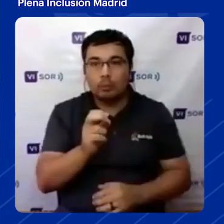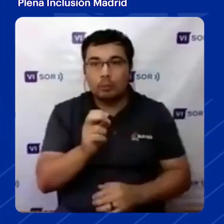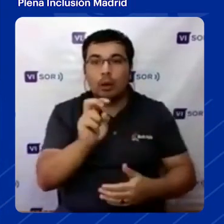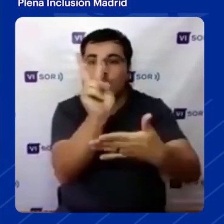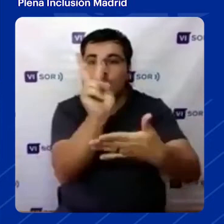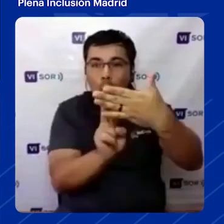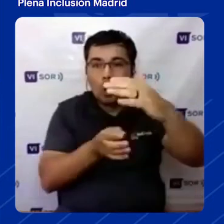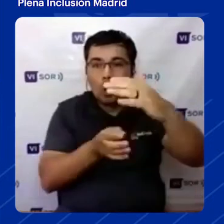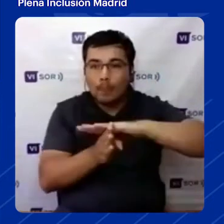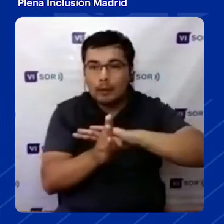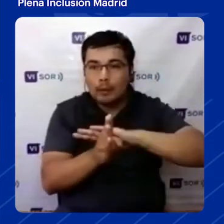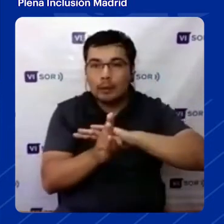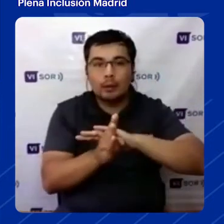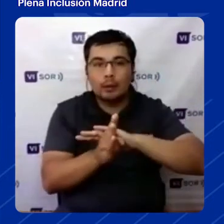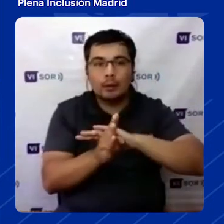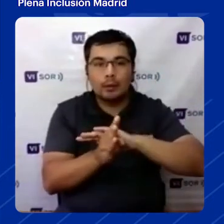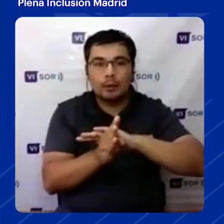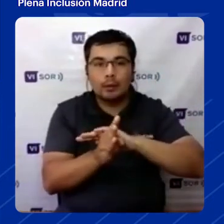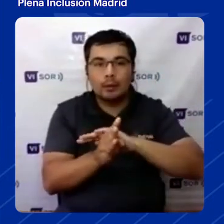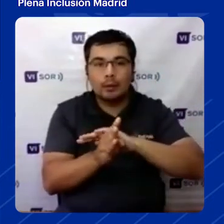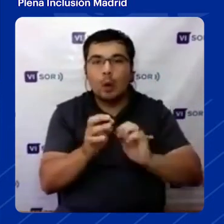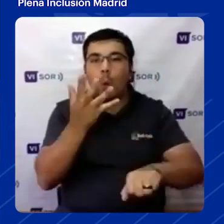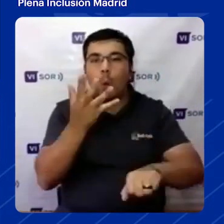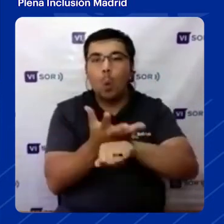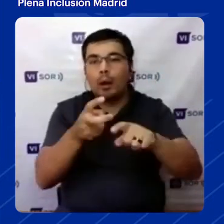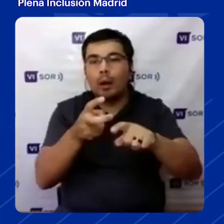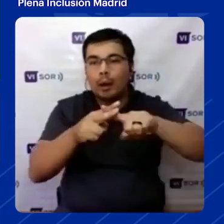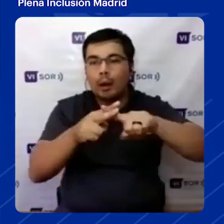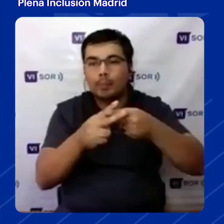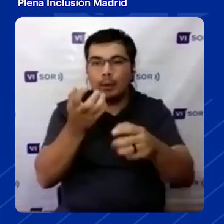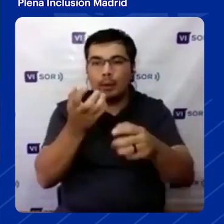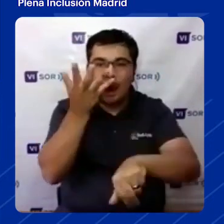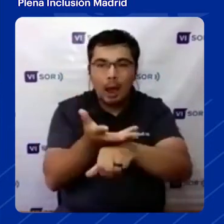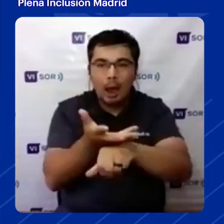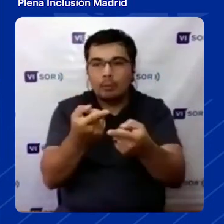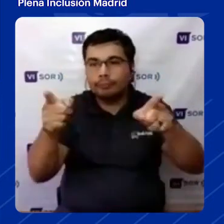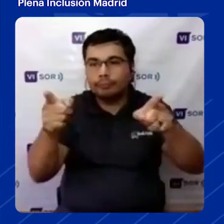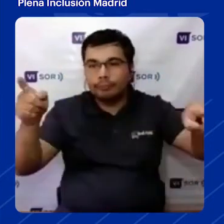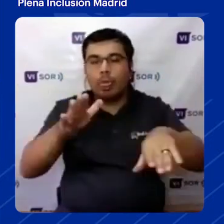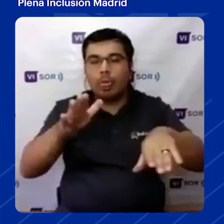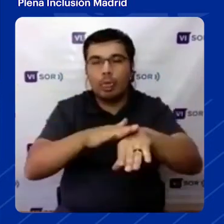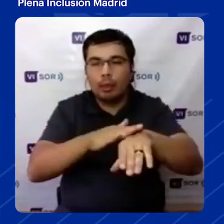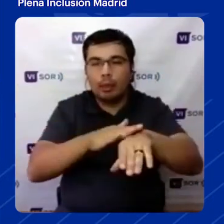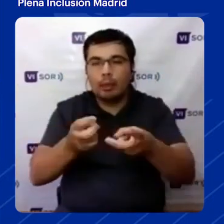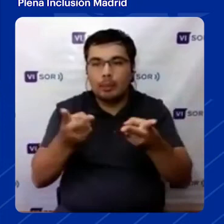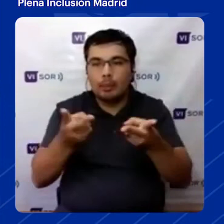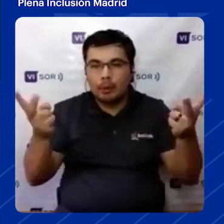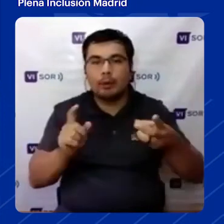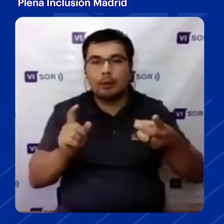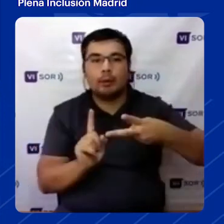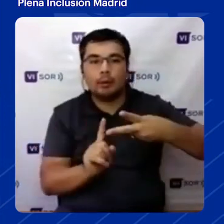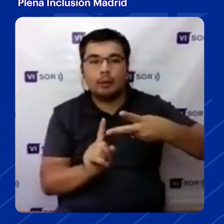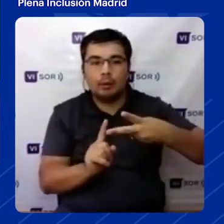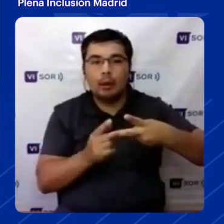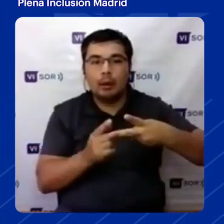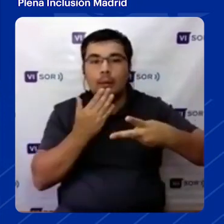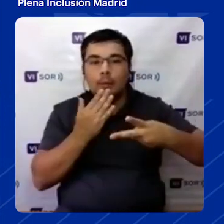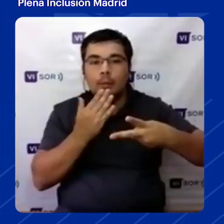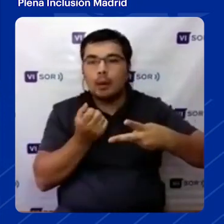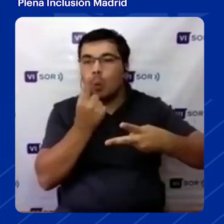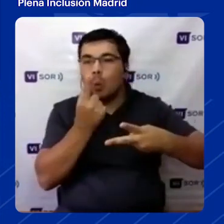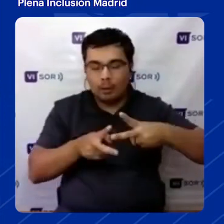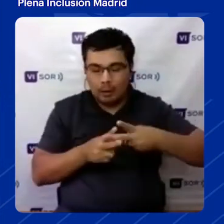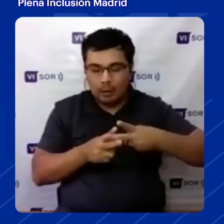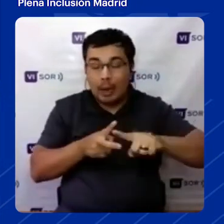Train to Validate acaba de empezar. Pues en ESIT ya pueden ver gran parte de los resultados y también materiales lectivos que han desarrollado.